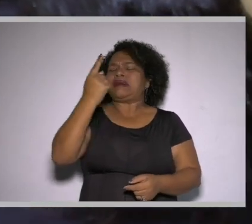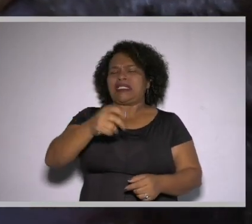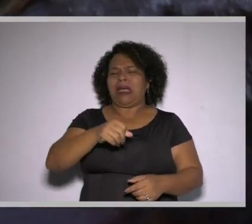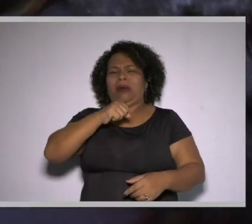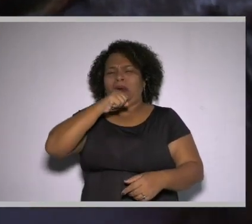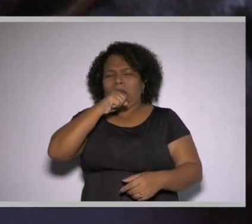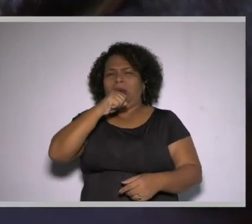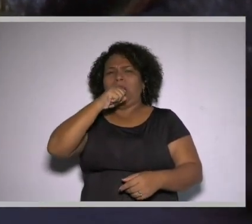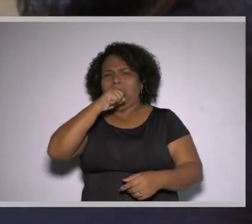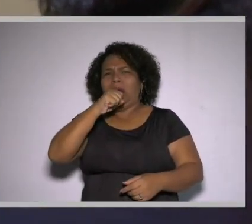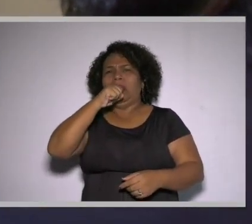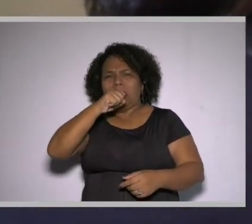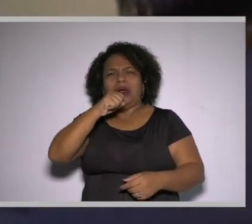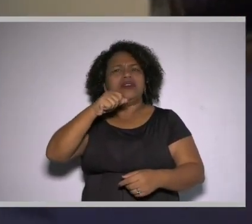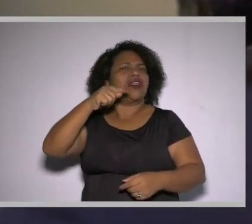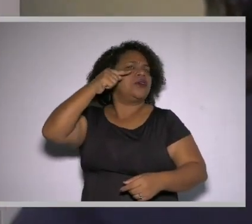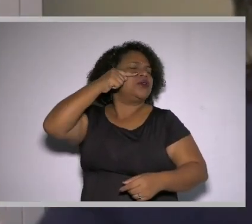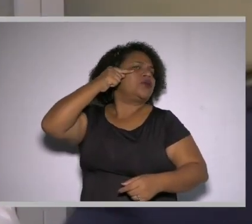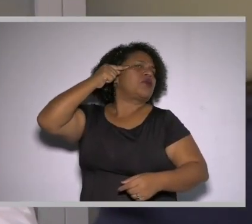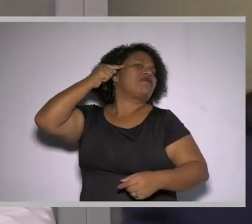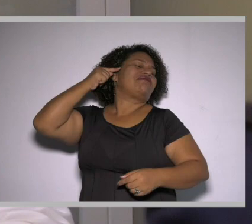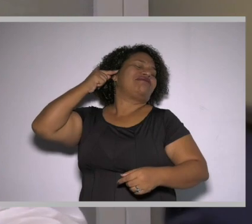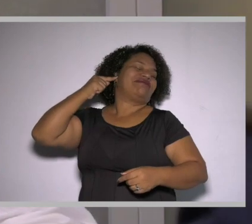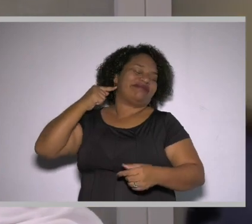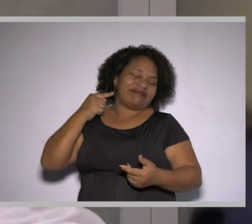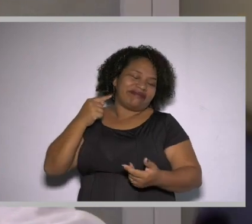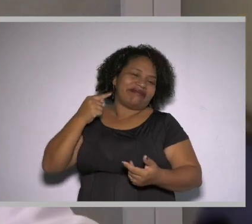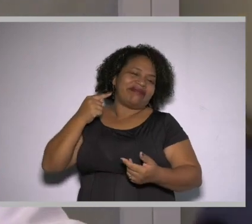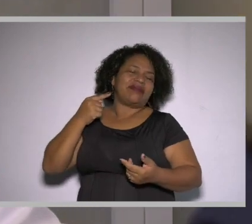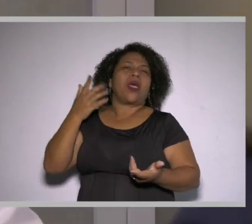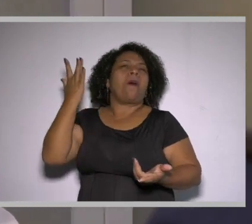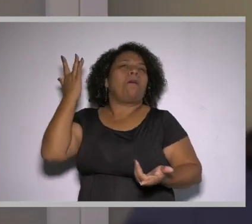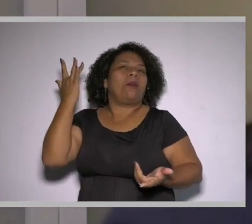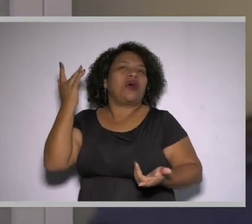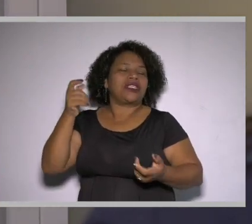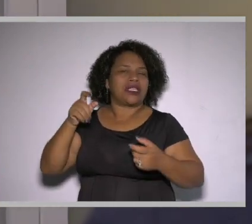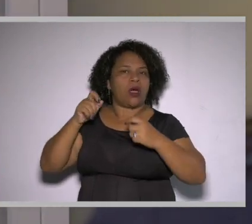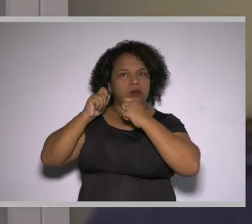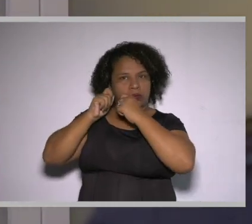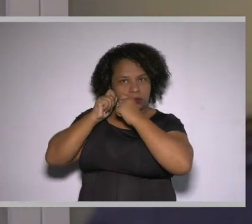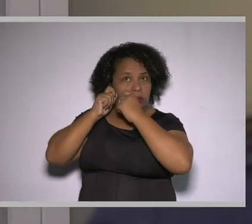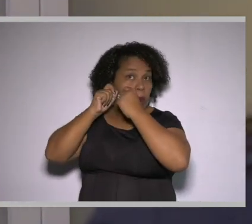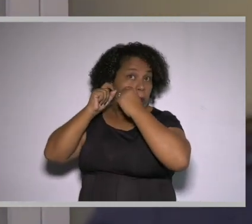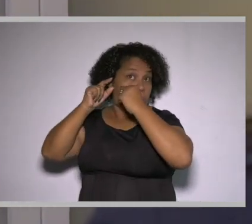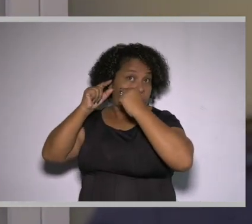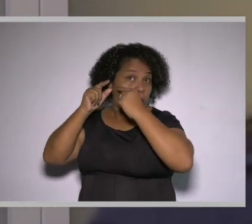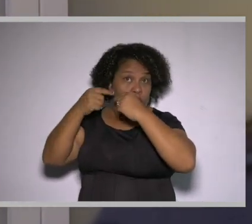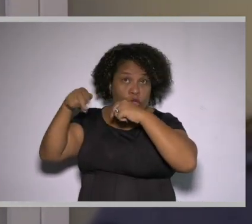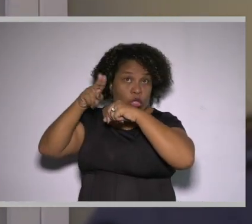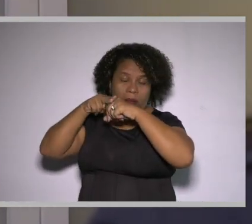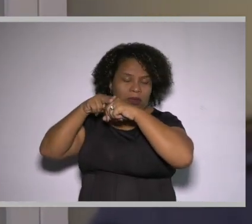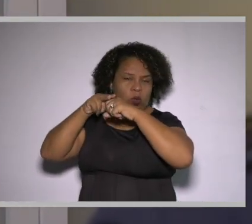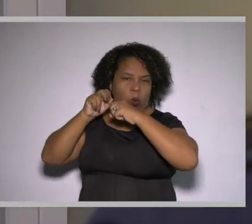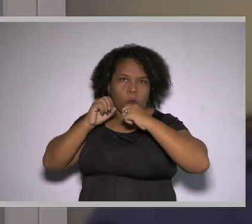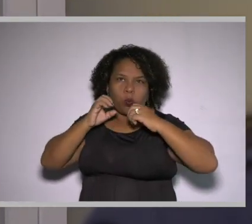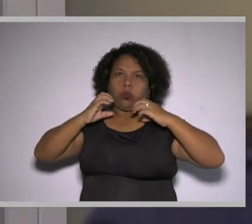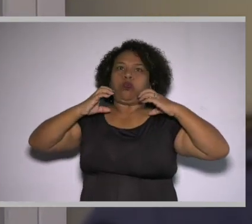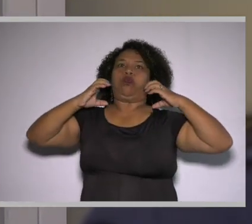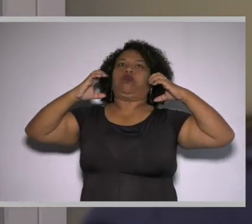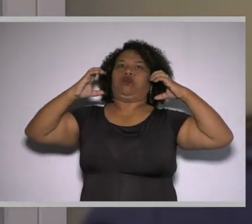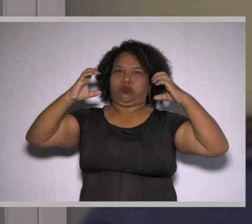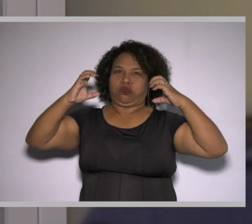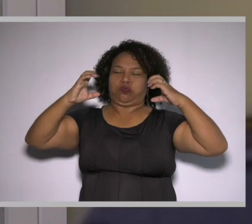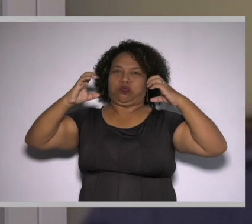los procedimientos se hacen en conjunto, es decir, se retiran las amígdalas, las que están en la boca, y se retiran las que están detrás de la nariz, las